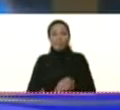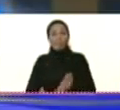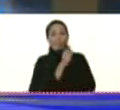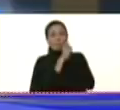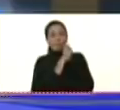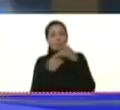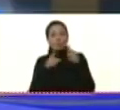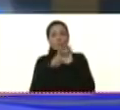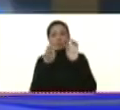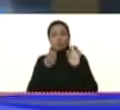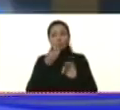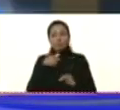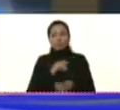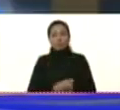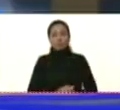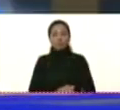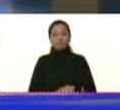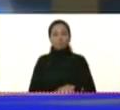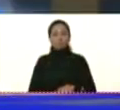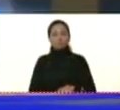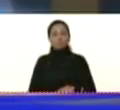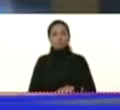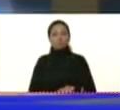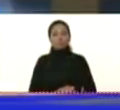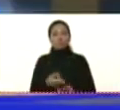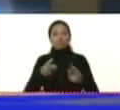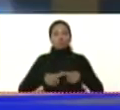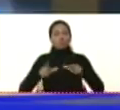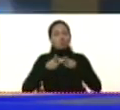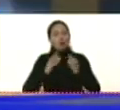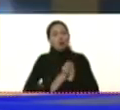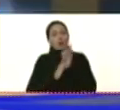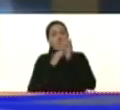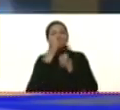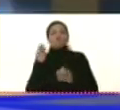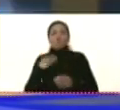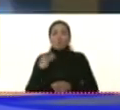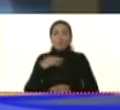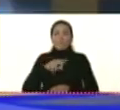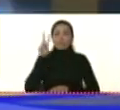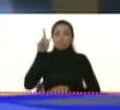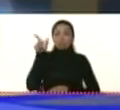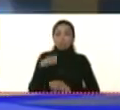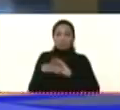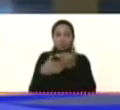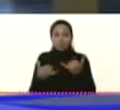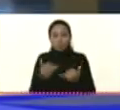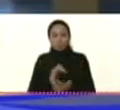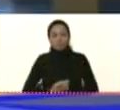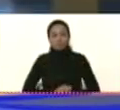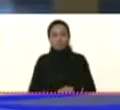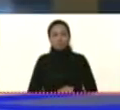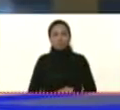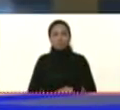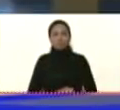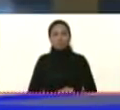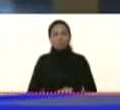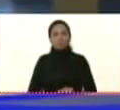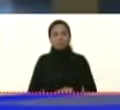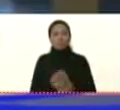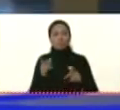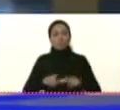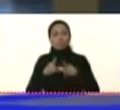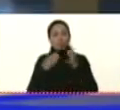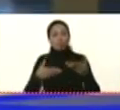Anzoátegui, un gran líder del oriente del país. Este joven venezolano que desde allá le